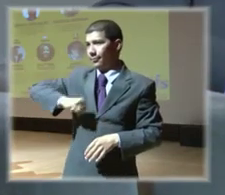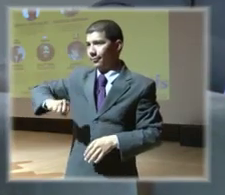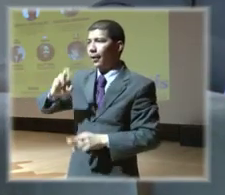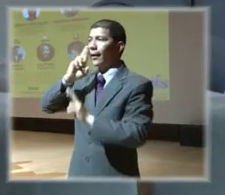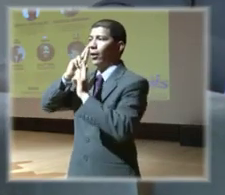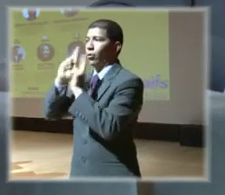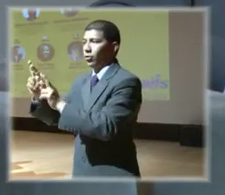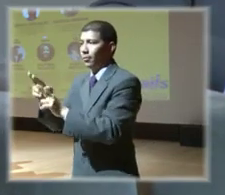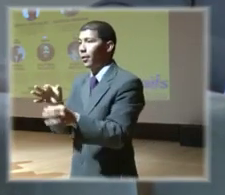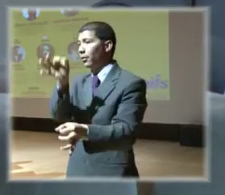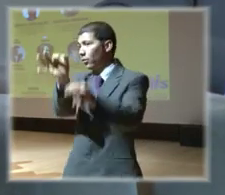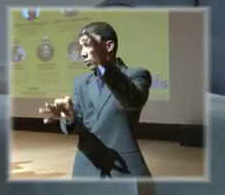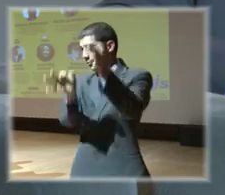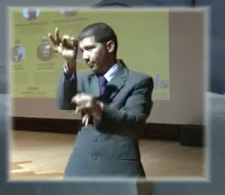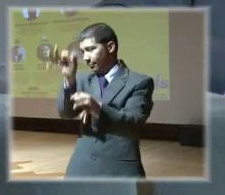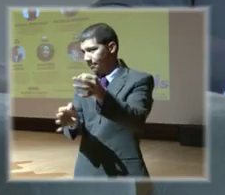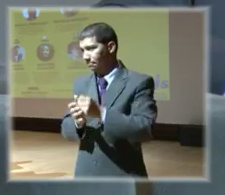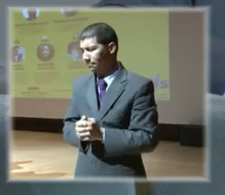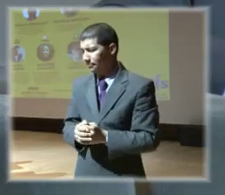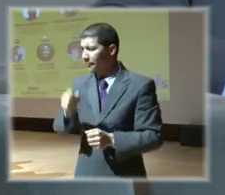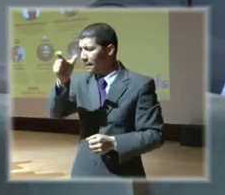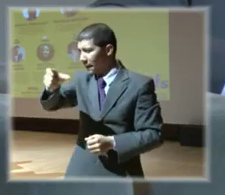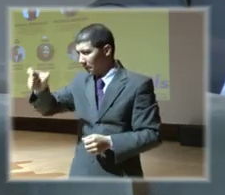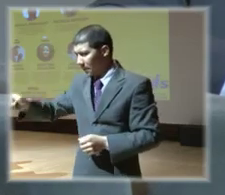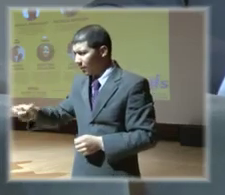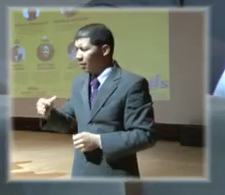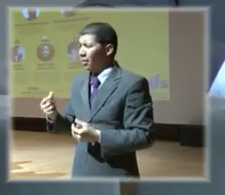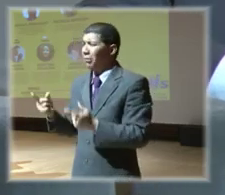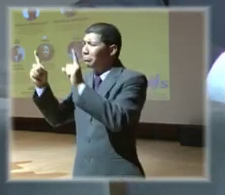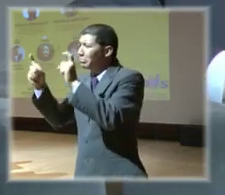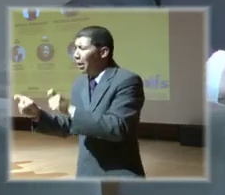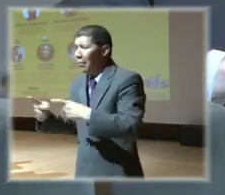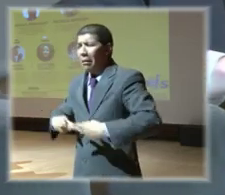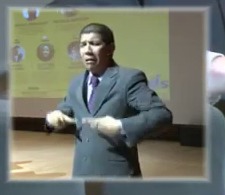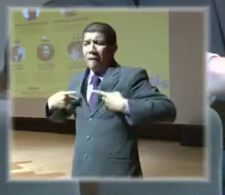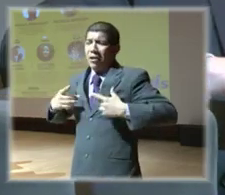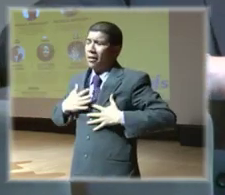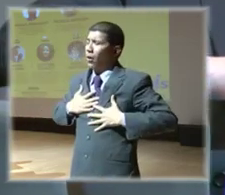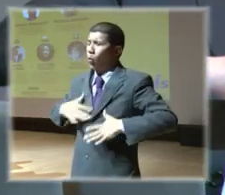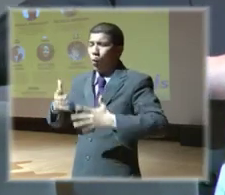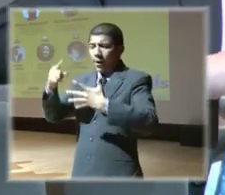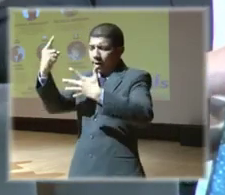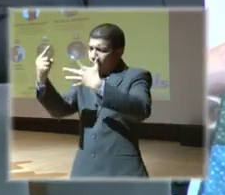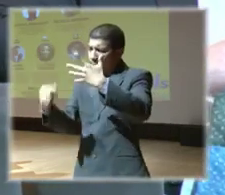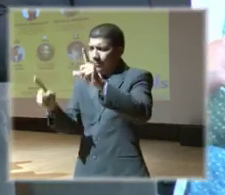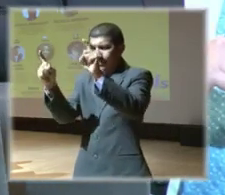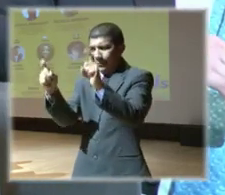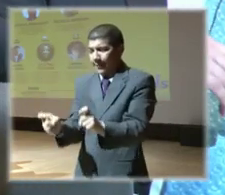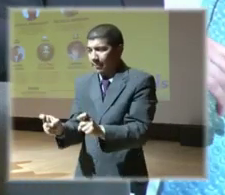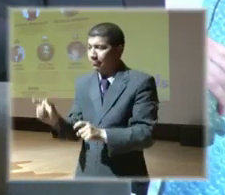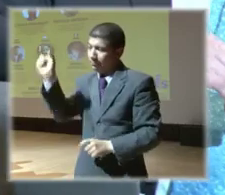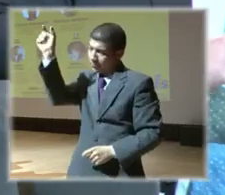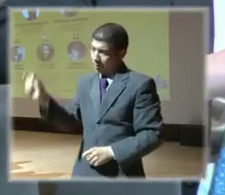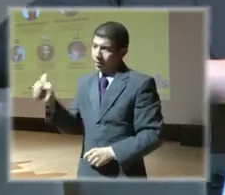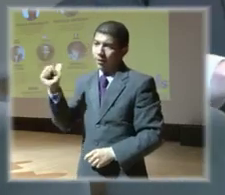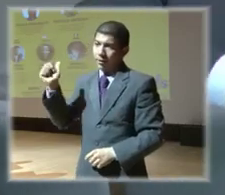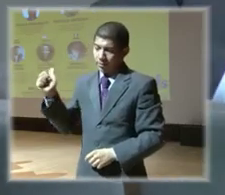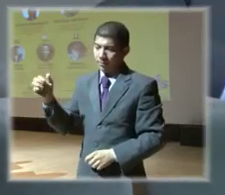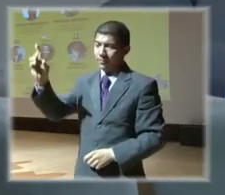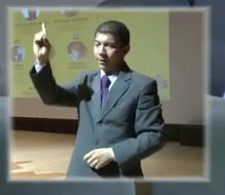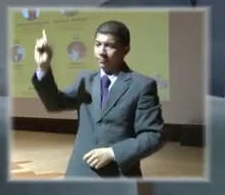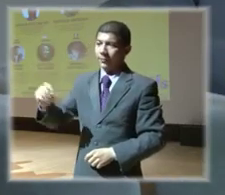la personalidad jurídica en todos los aspectos de la vida. Y dispone que la voluntad y preferencias de las personas con discapacidad